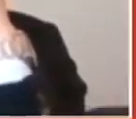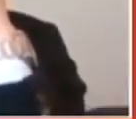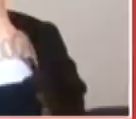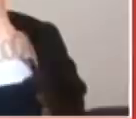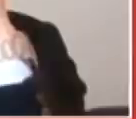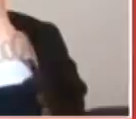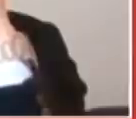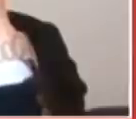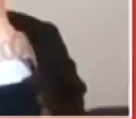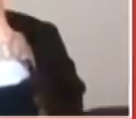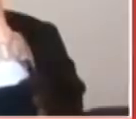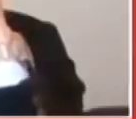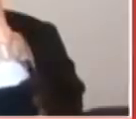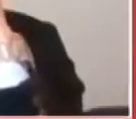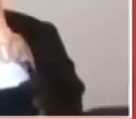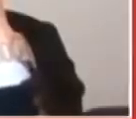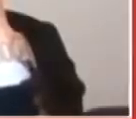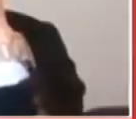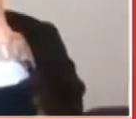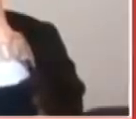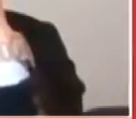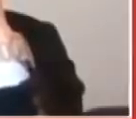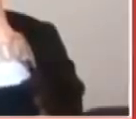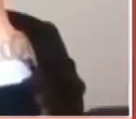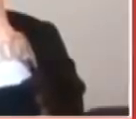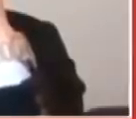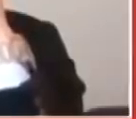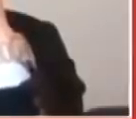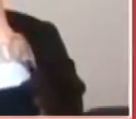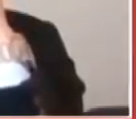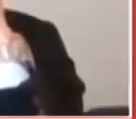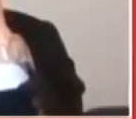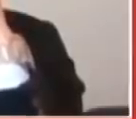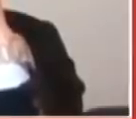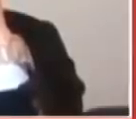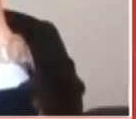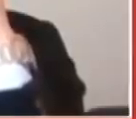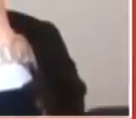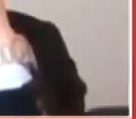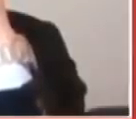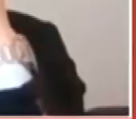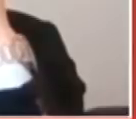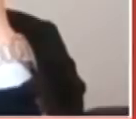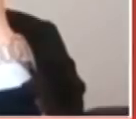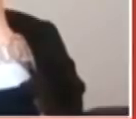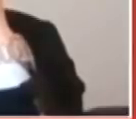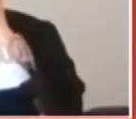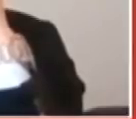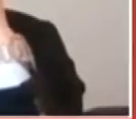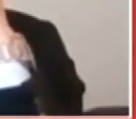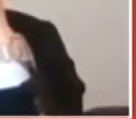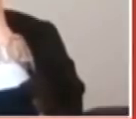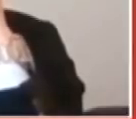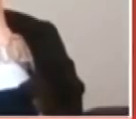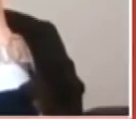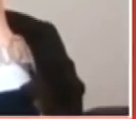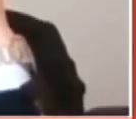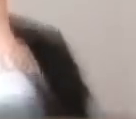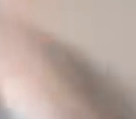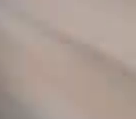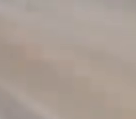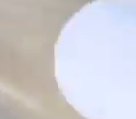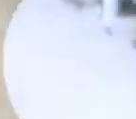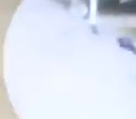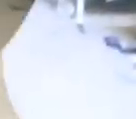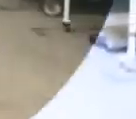variante puede evadir los anticuerpos producidos tanto por la inmunidad natural como también posiblemente a los anticuerpos producidos por